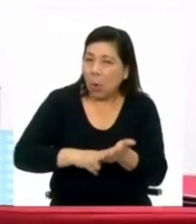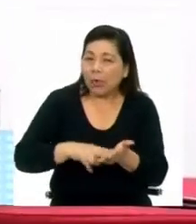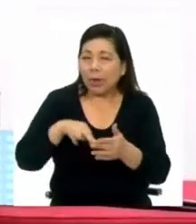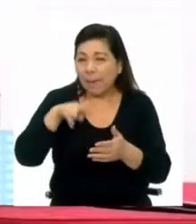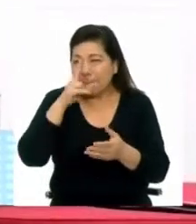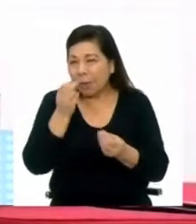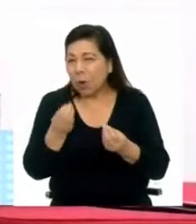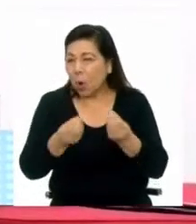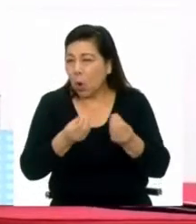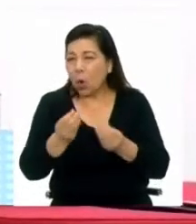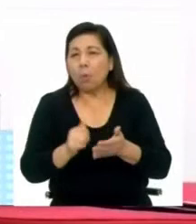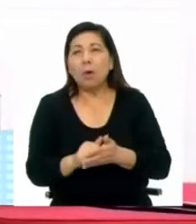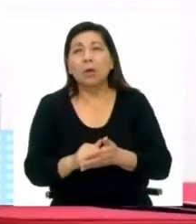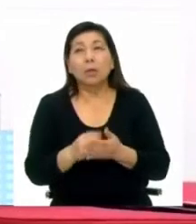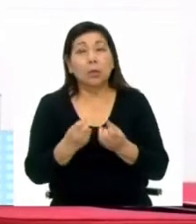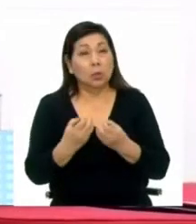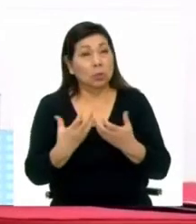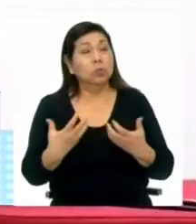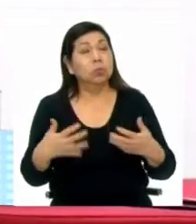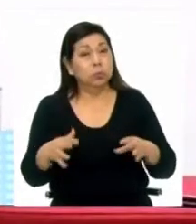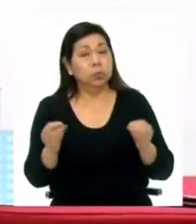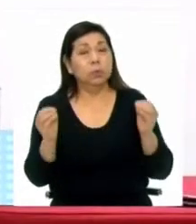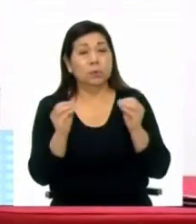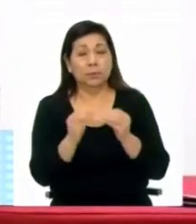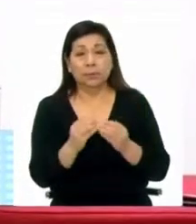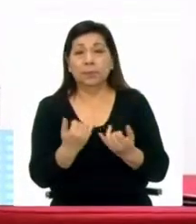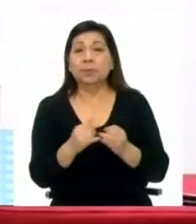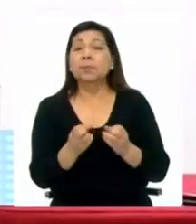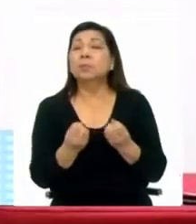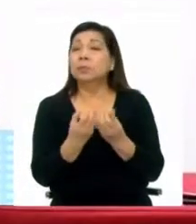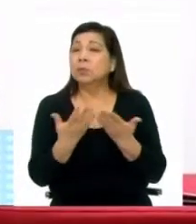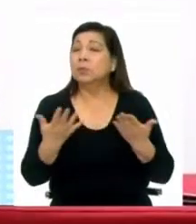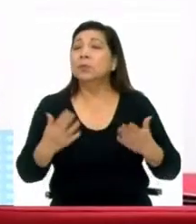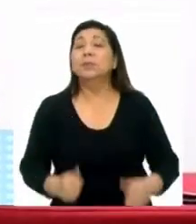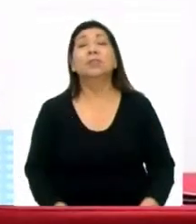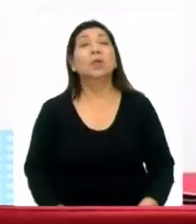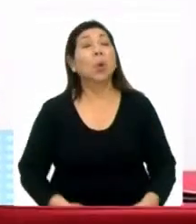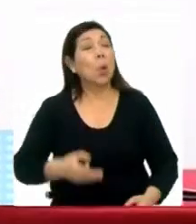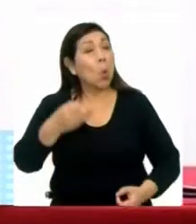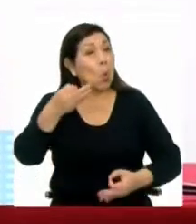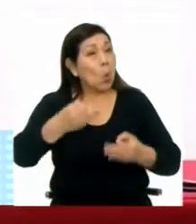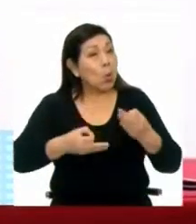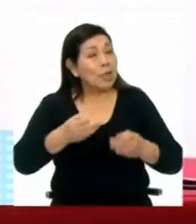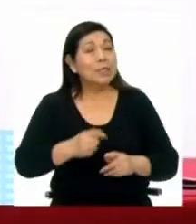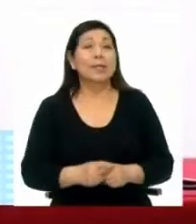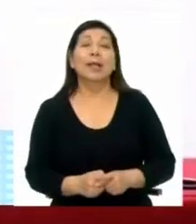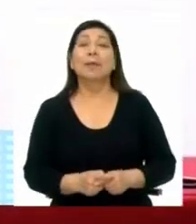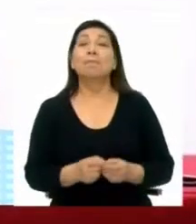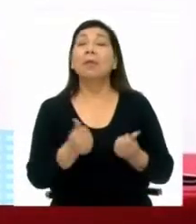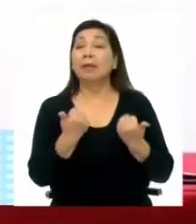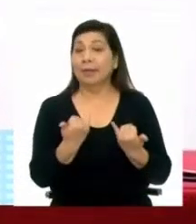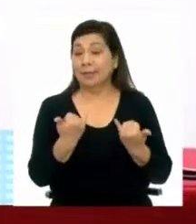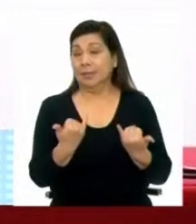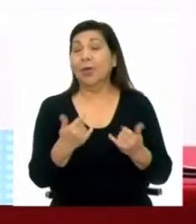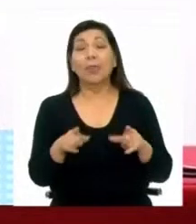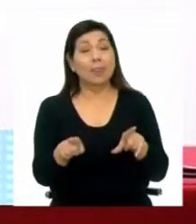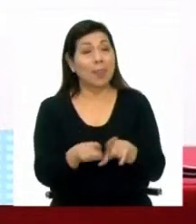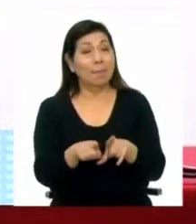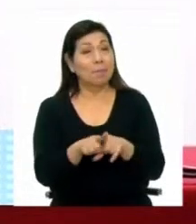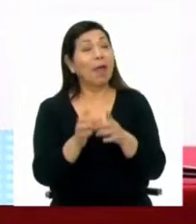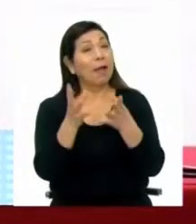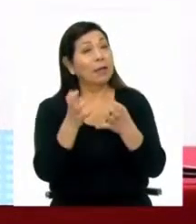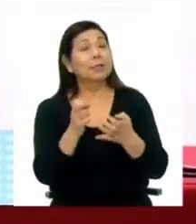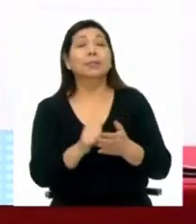el Perú. Como ustedes saben, tenemos bastantes deudas tributarias pendientes, muchas de ellas judicializadas. Y en ese marco es que